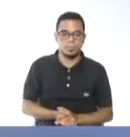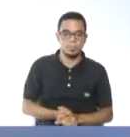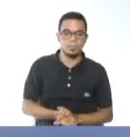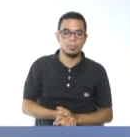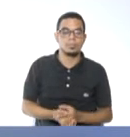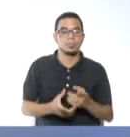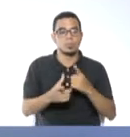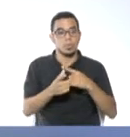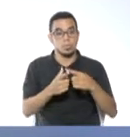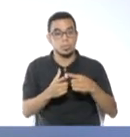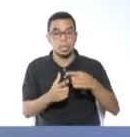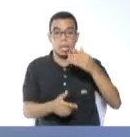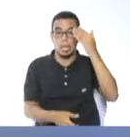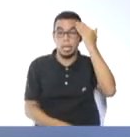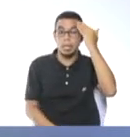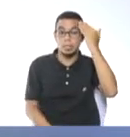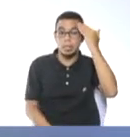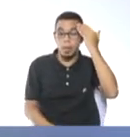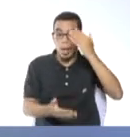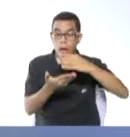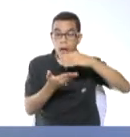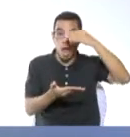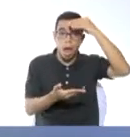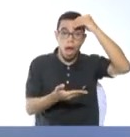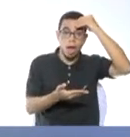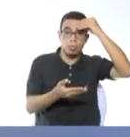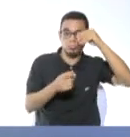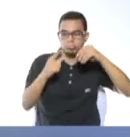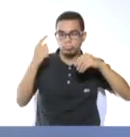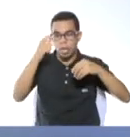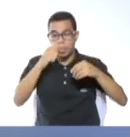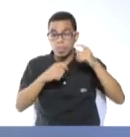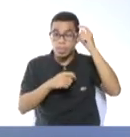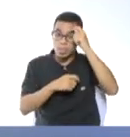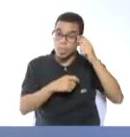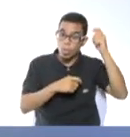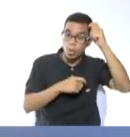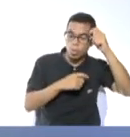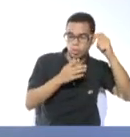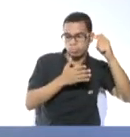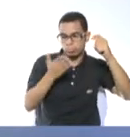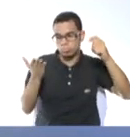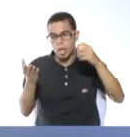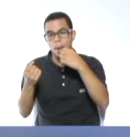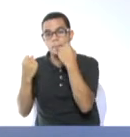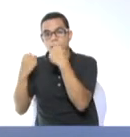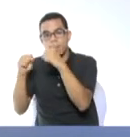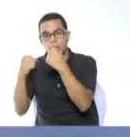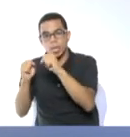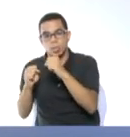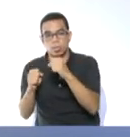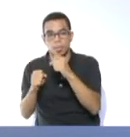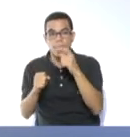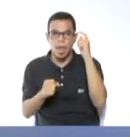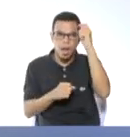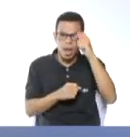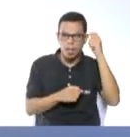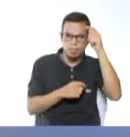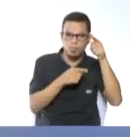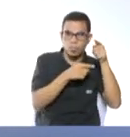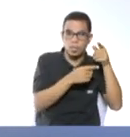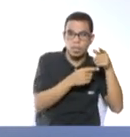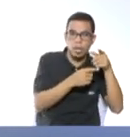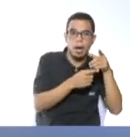Los conocimientos se dividen en teóricos y prácticos. Y la teórica no es sino